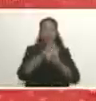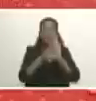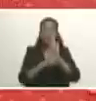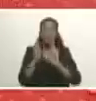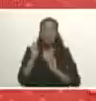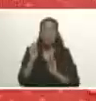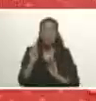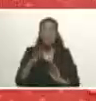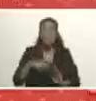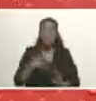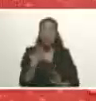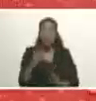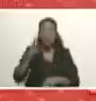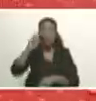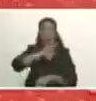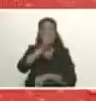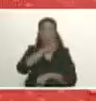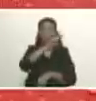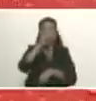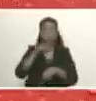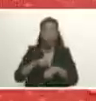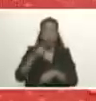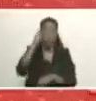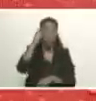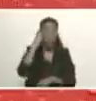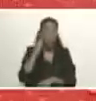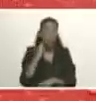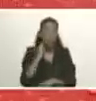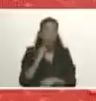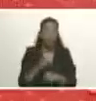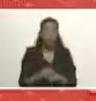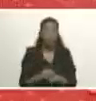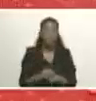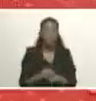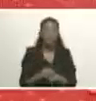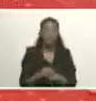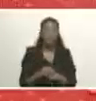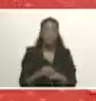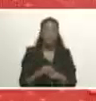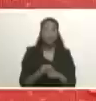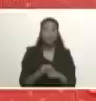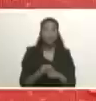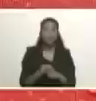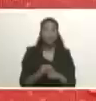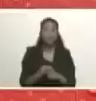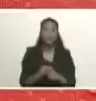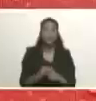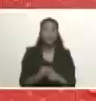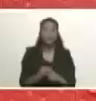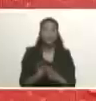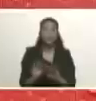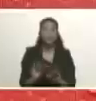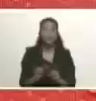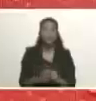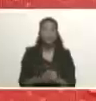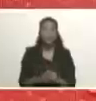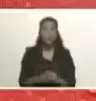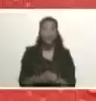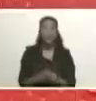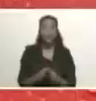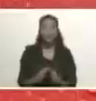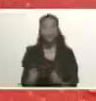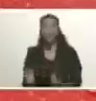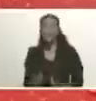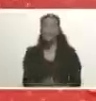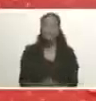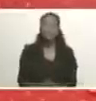para conseguir que la Guardia Nacional Bolivariana sea amada por su pueblo y temida por el malhechor. Mi comandante en